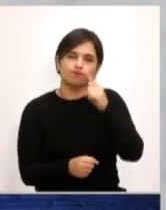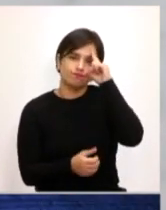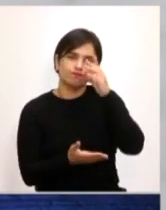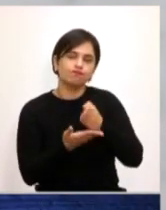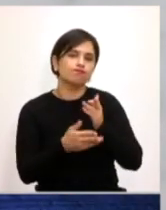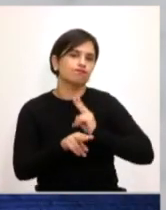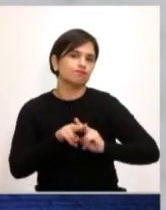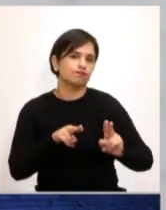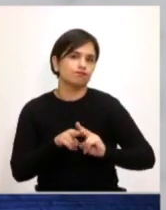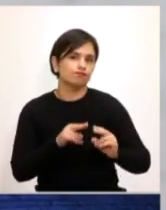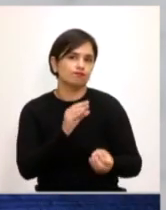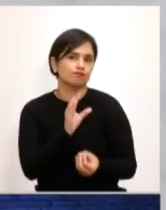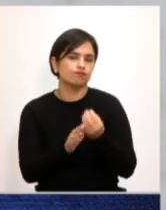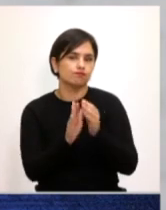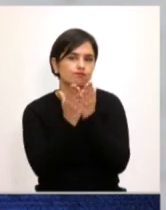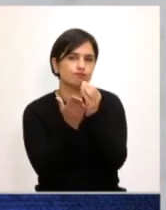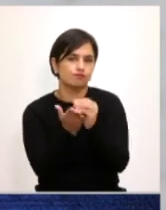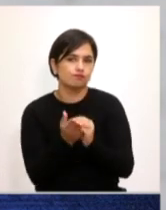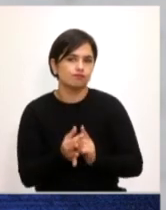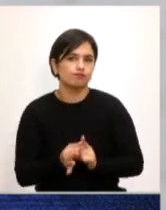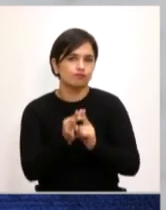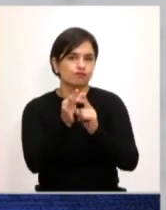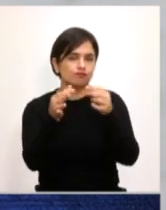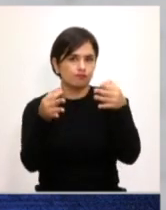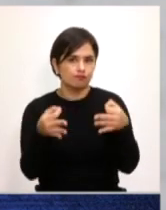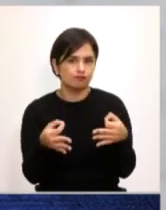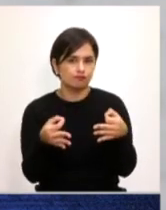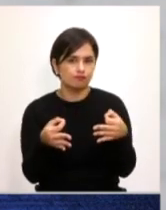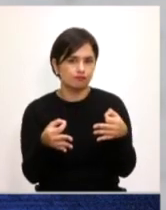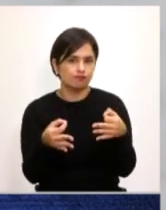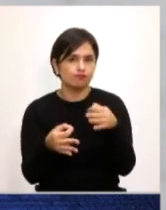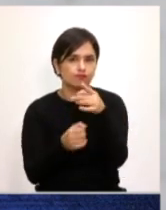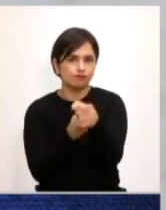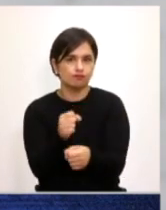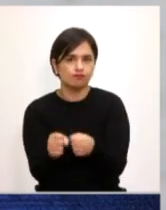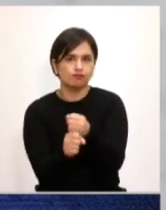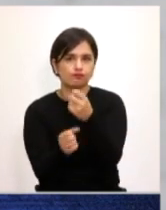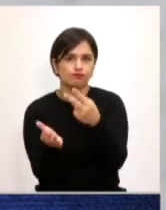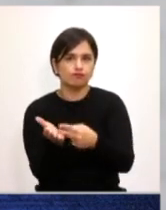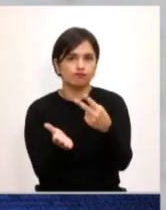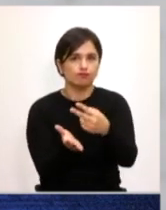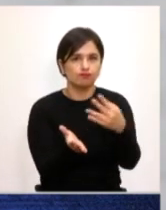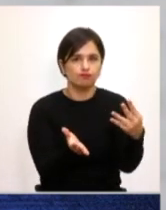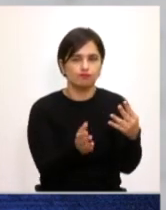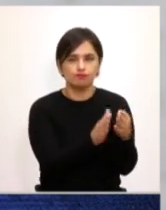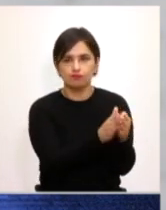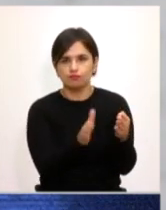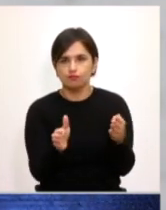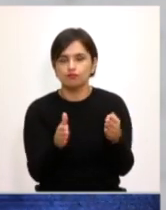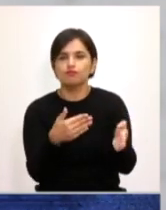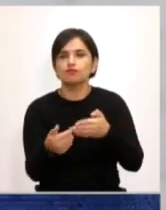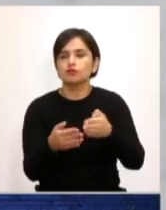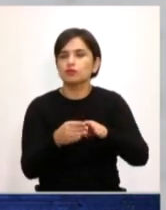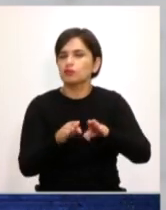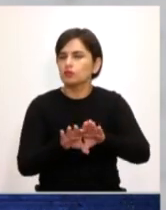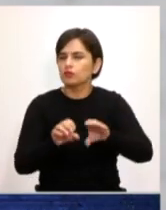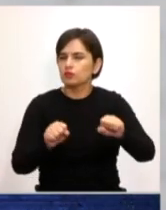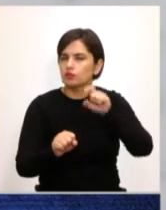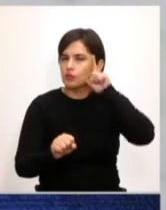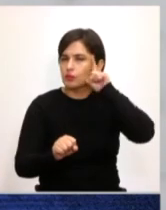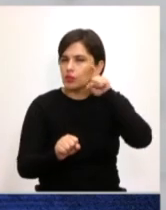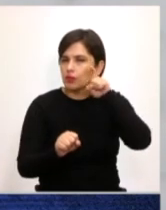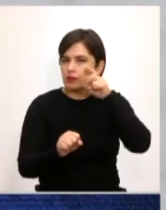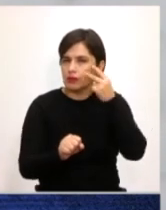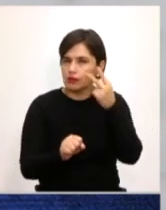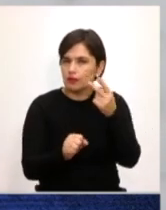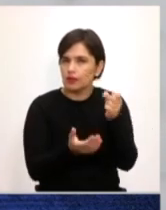elaborar una nueva agenda priorizada de seguridad para el año 2024, en la que comprometimos dar preferencia en